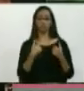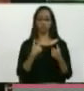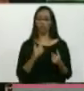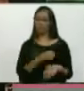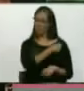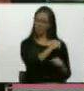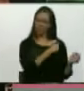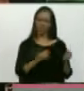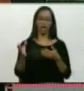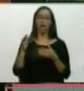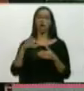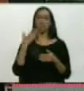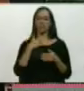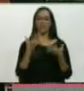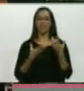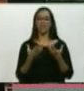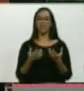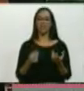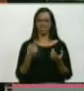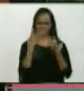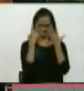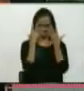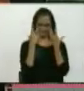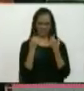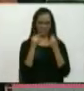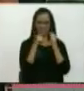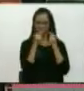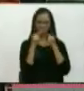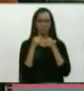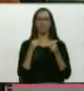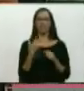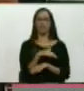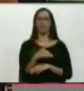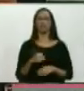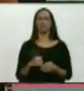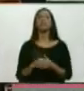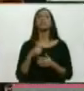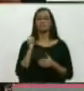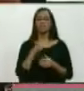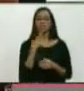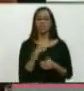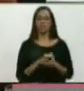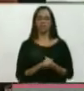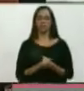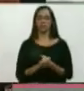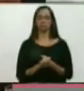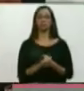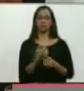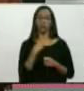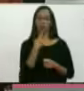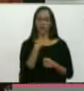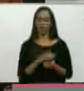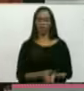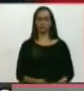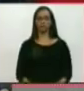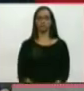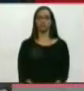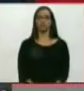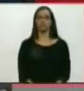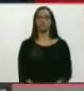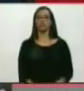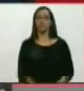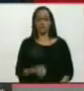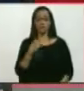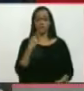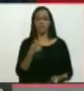lanzado una sopa caliente para que se le cicatricen los barros que tienen en la cara. Pero sí, yo lo dije. Pues yo lo dije. Y después dijiste que